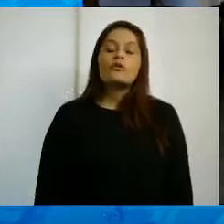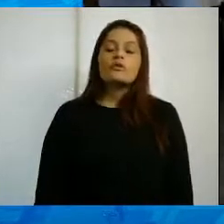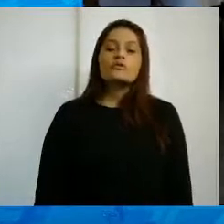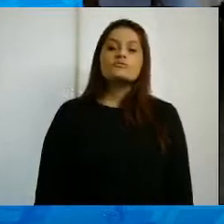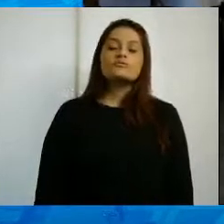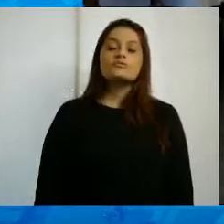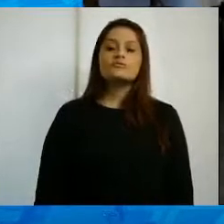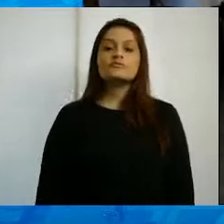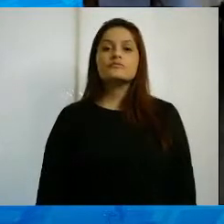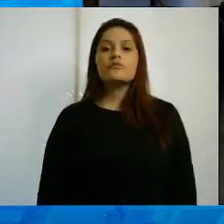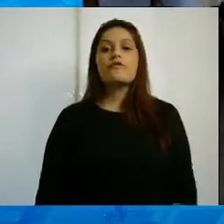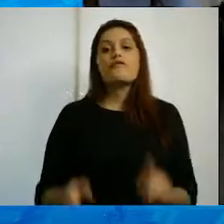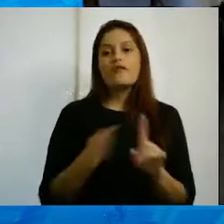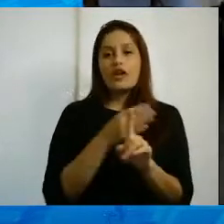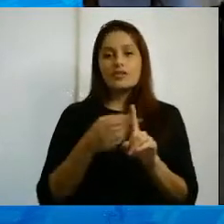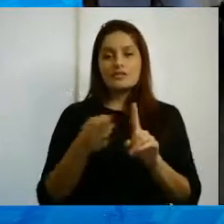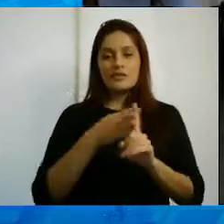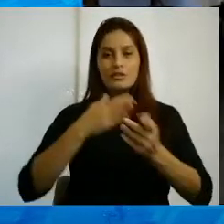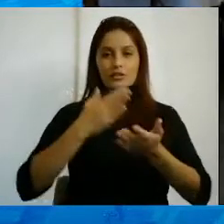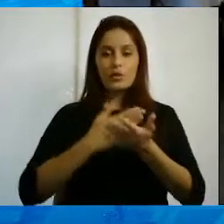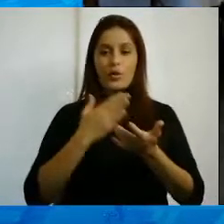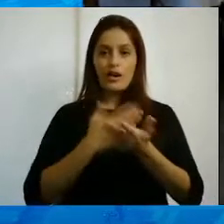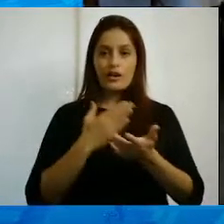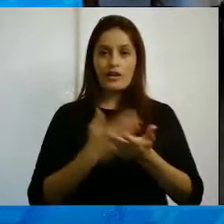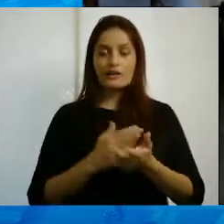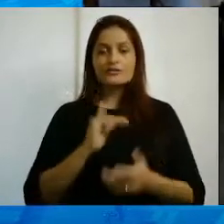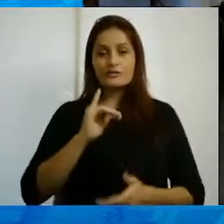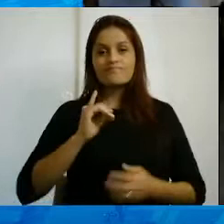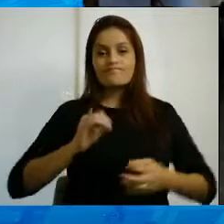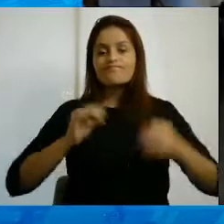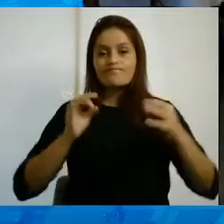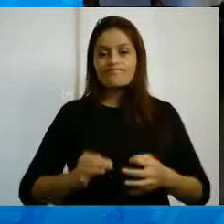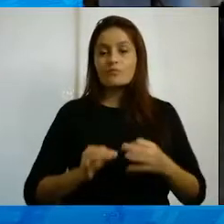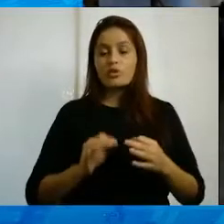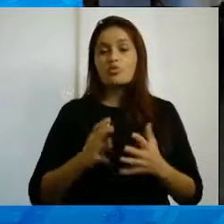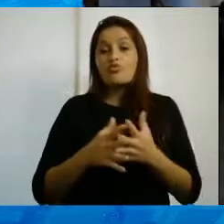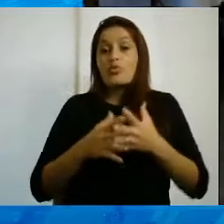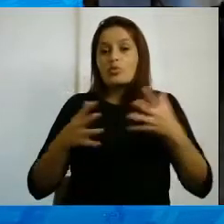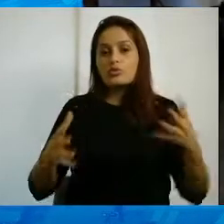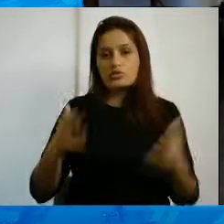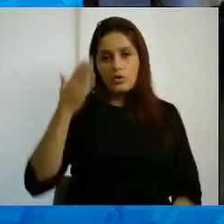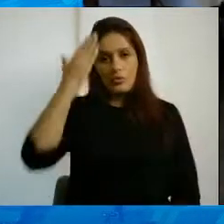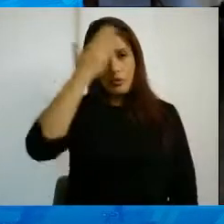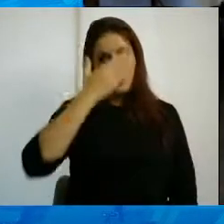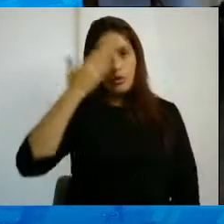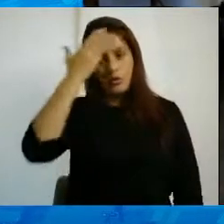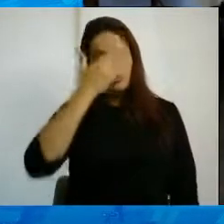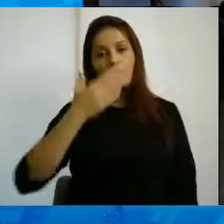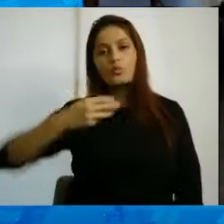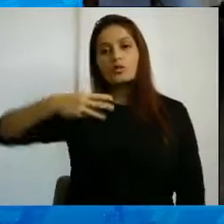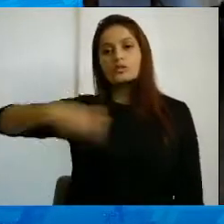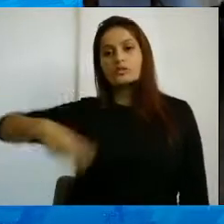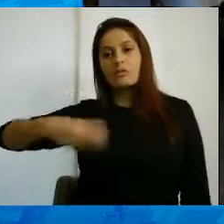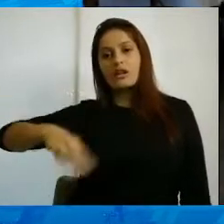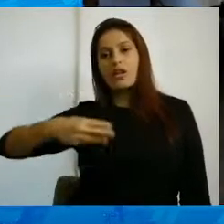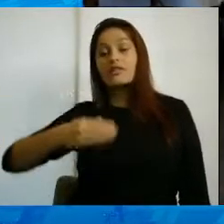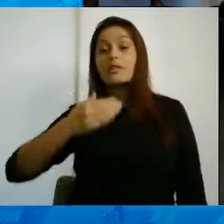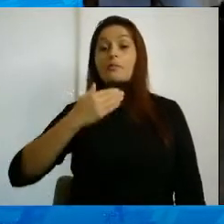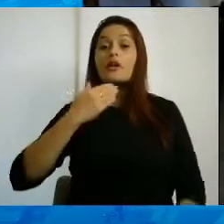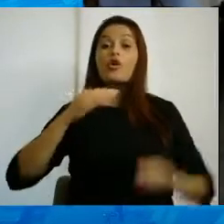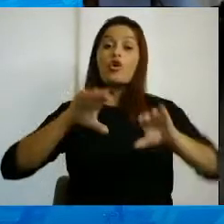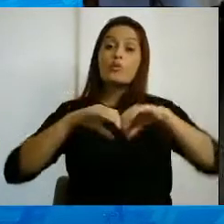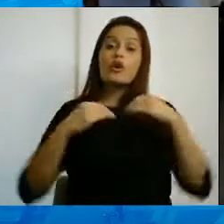de violencia escolar, justamente ha significado una alta preocupación también como municipio, como corporación